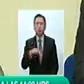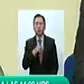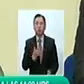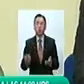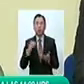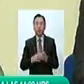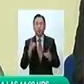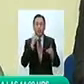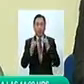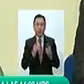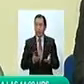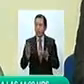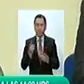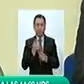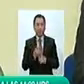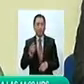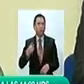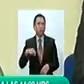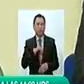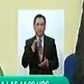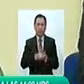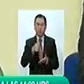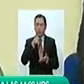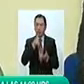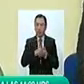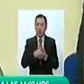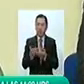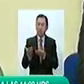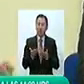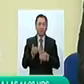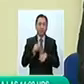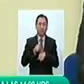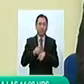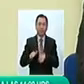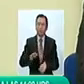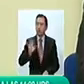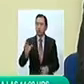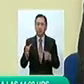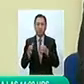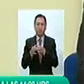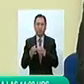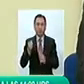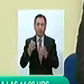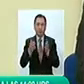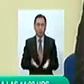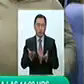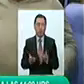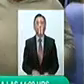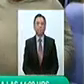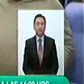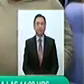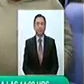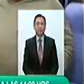retomar el diálogo, y para aquello estamos mandando una invitación al sector transporte, ¿no?